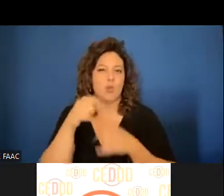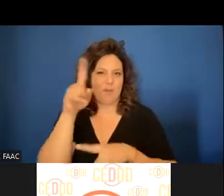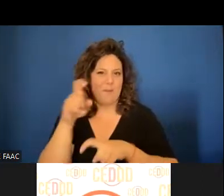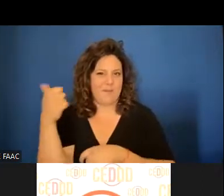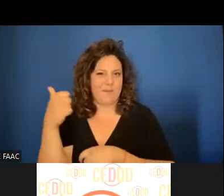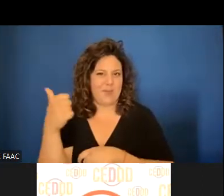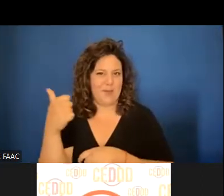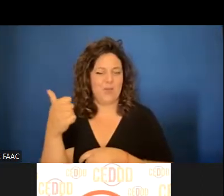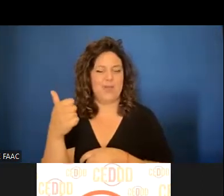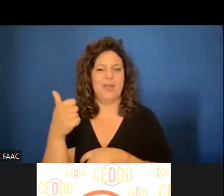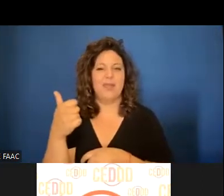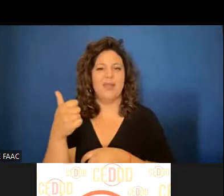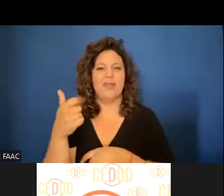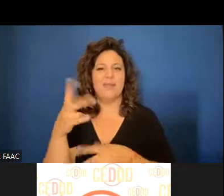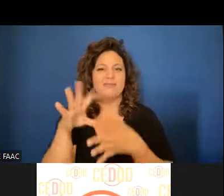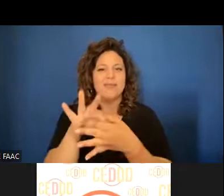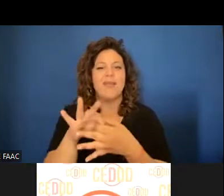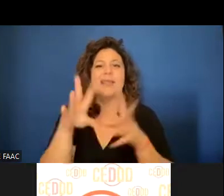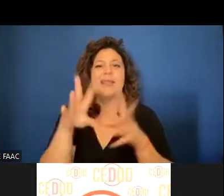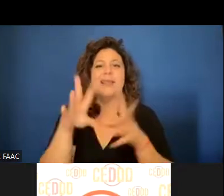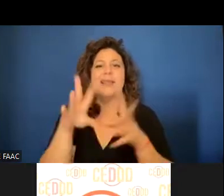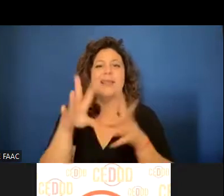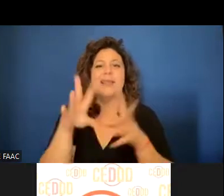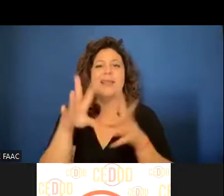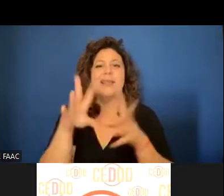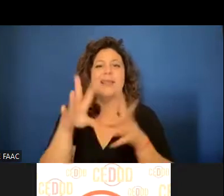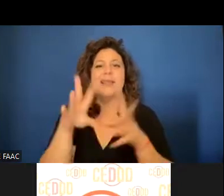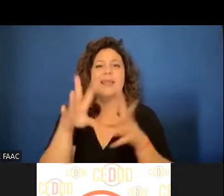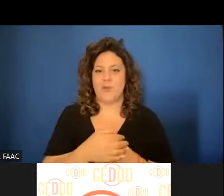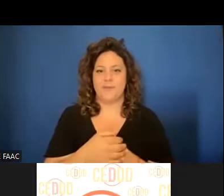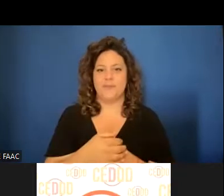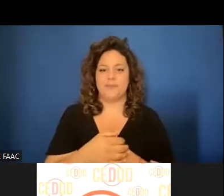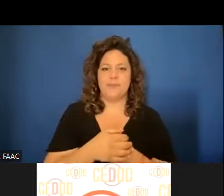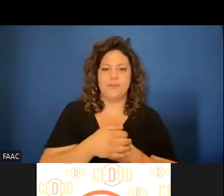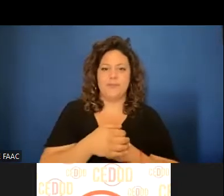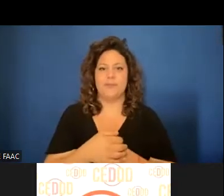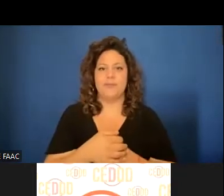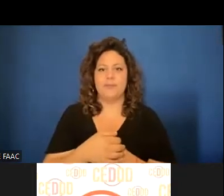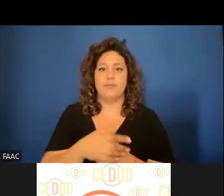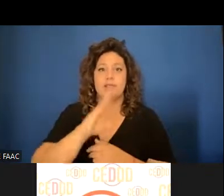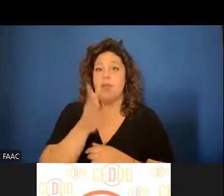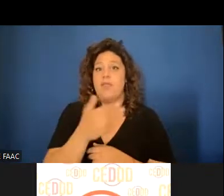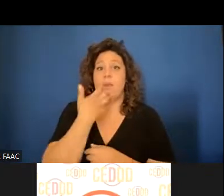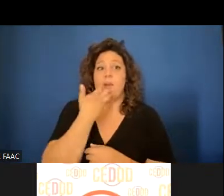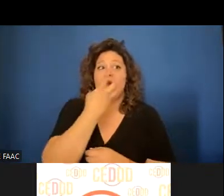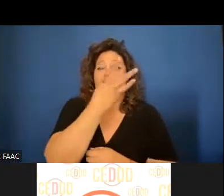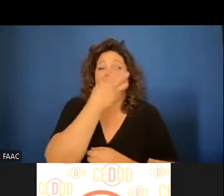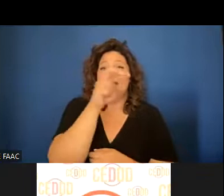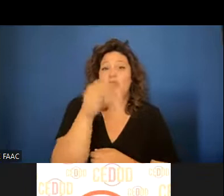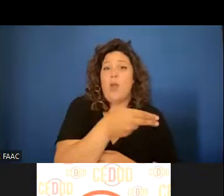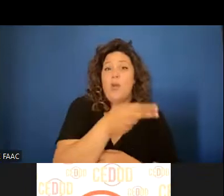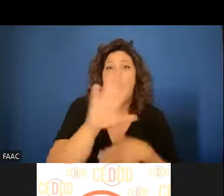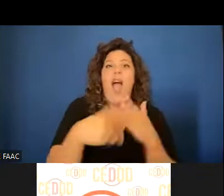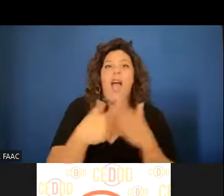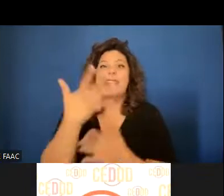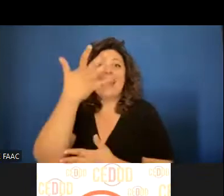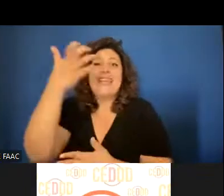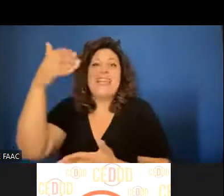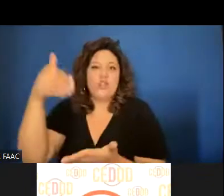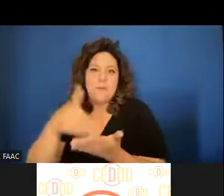esas situaciones de la calle, estas reclamaciones de la calle, pues tardan más en prosperar.